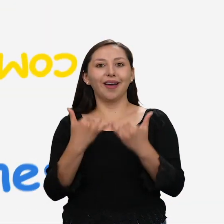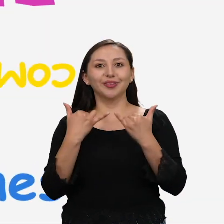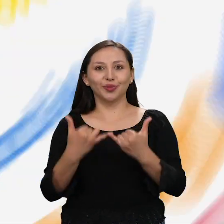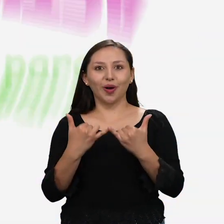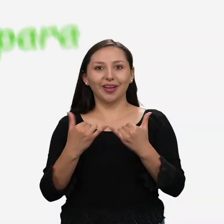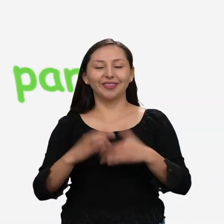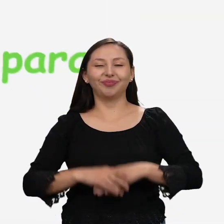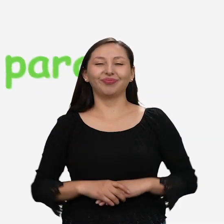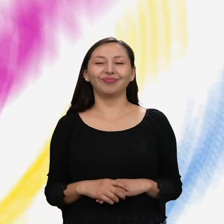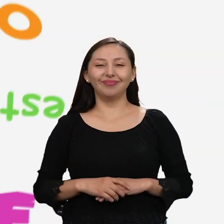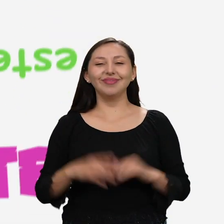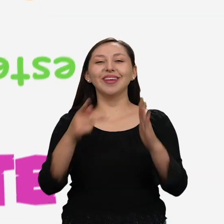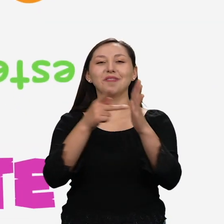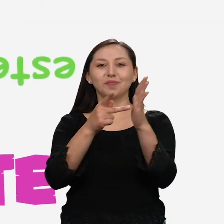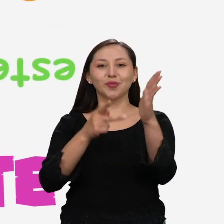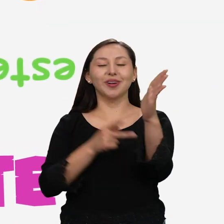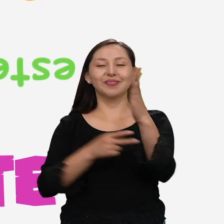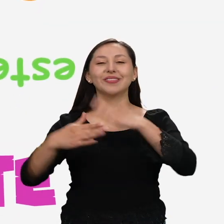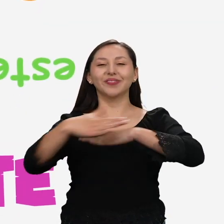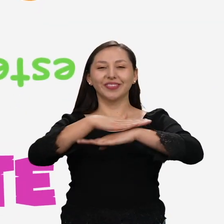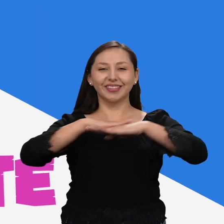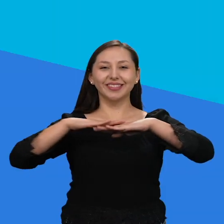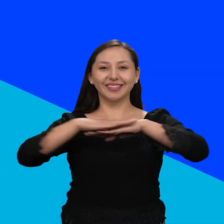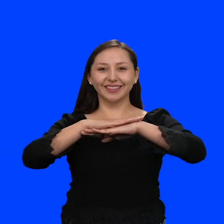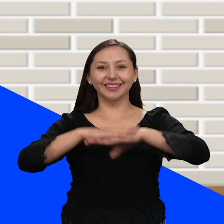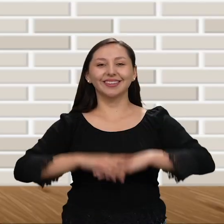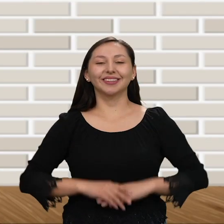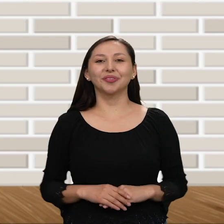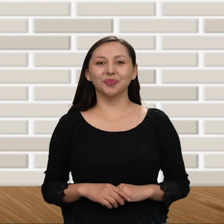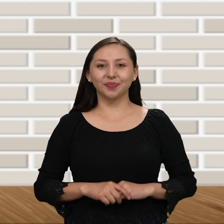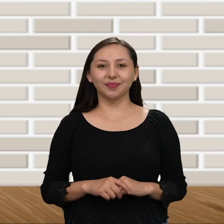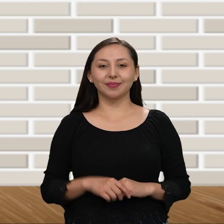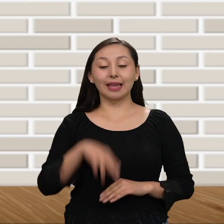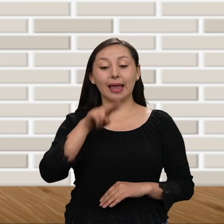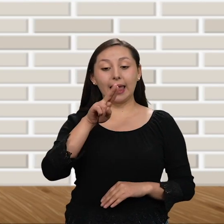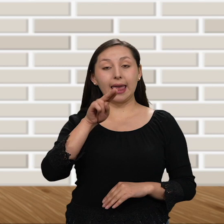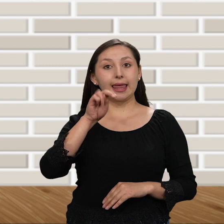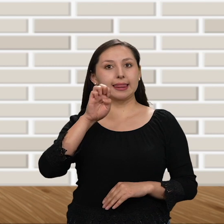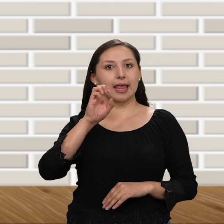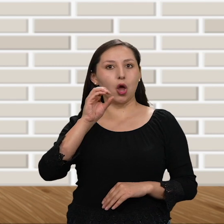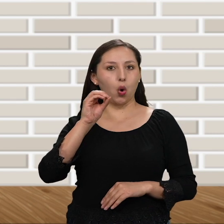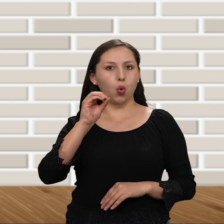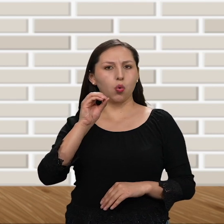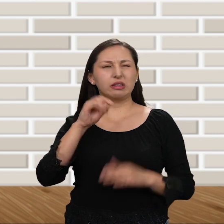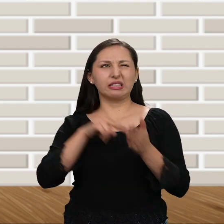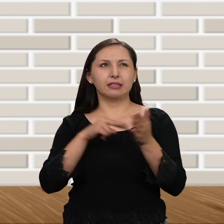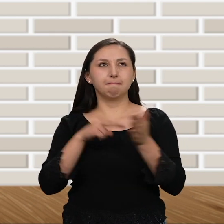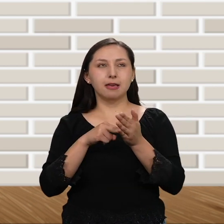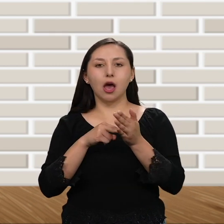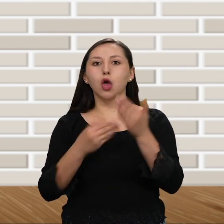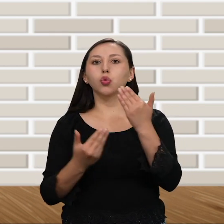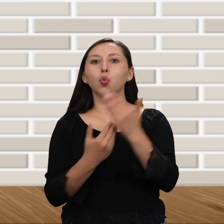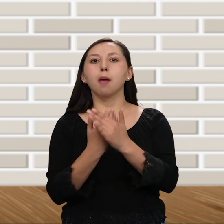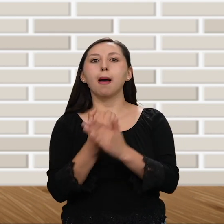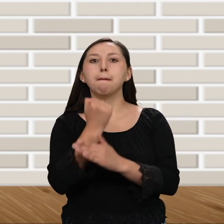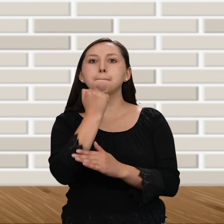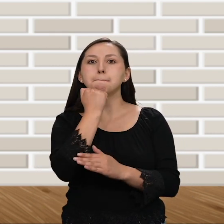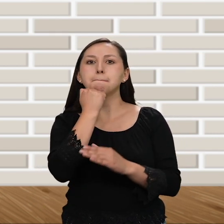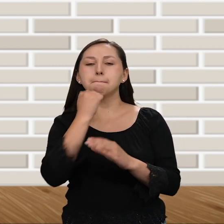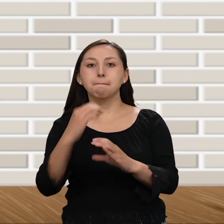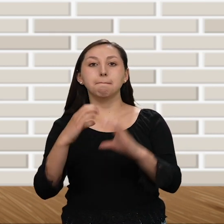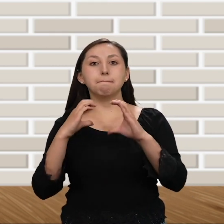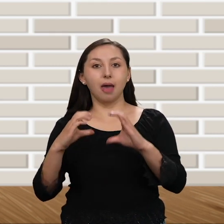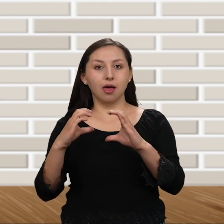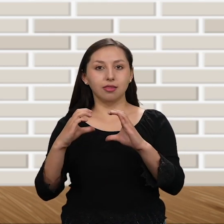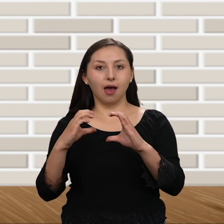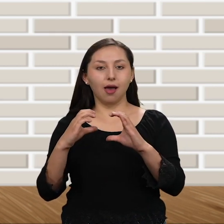actualmente. Este es un tema para bachillerato. El Neolítico o Piedra Nueva es el tercer y último periodo de la